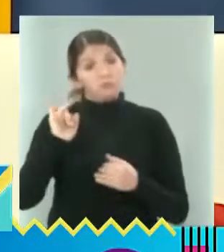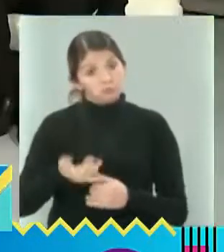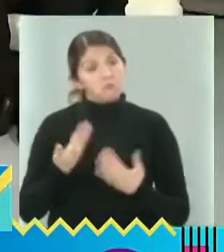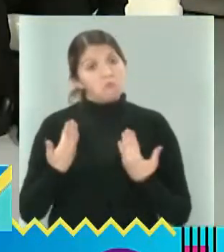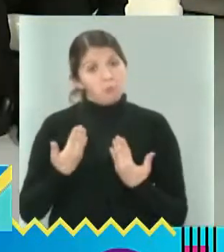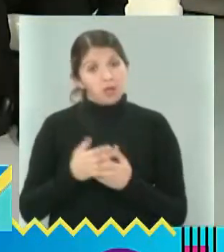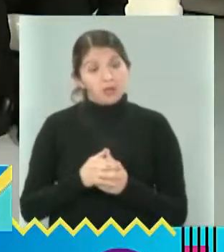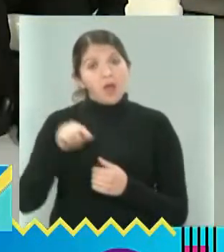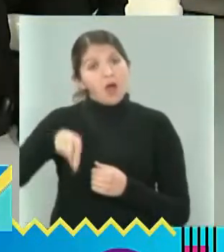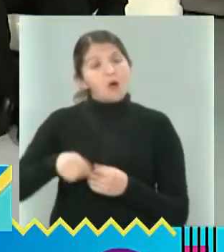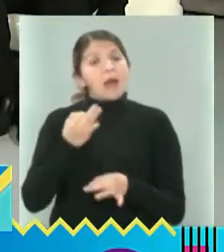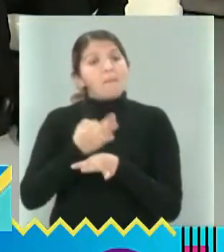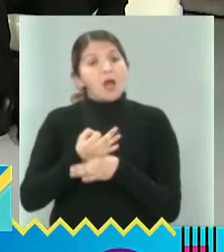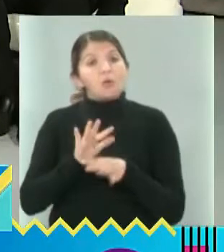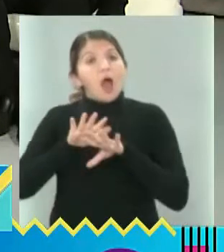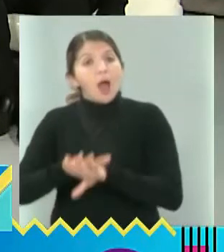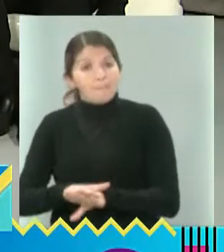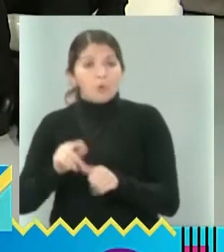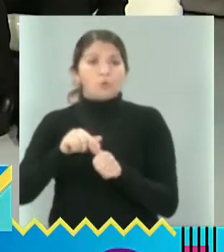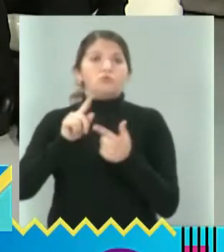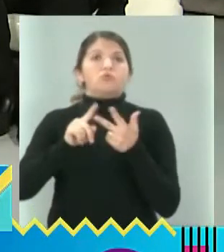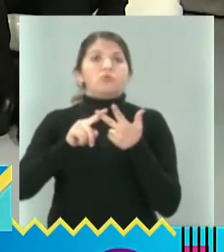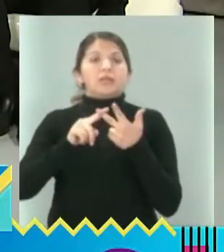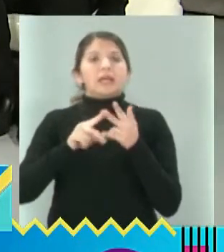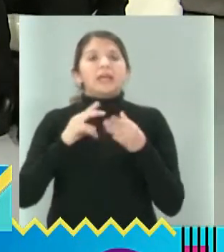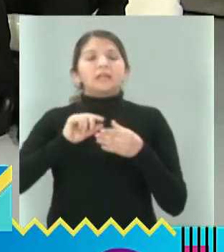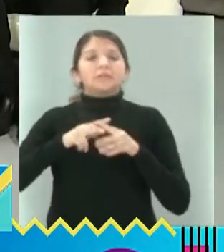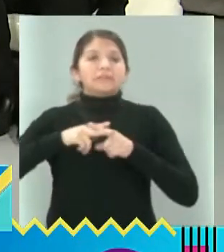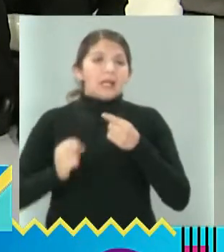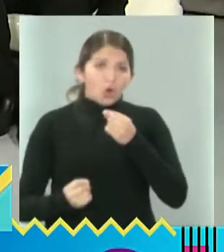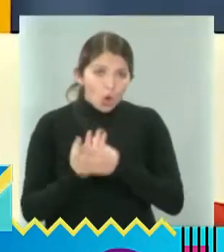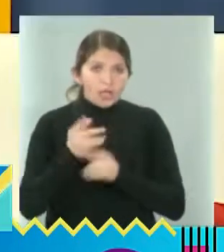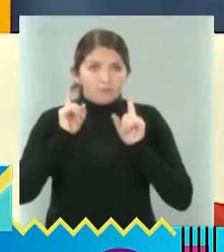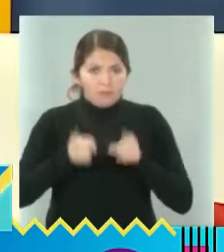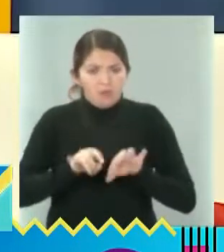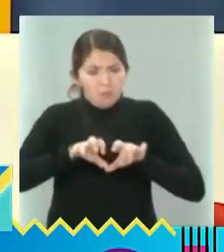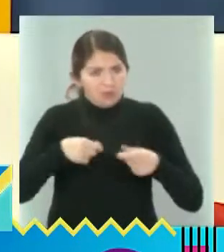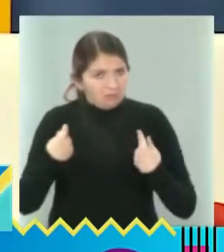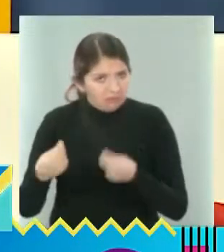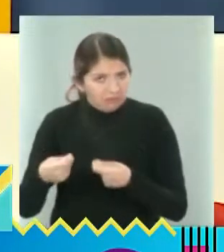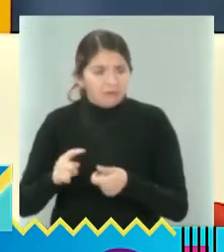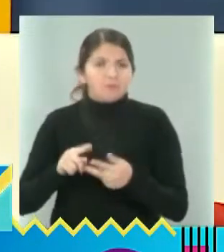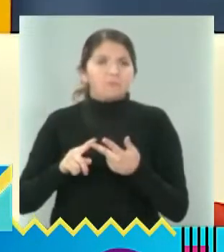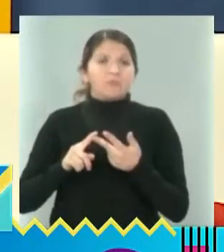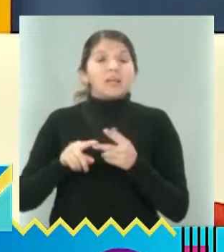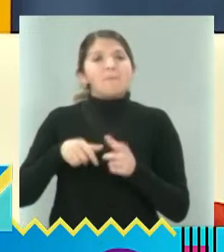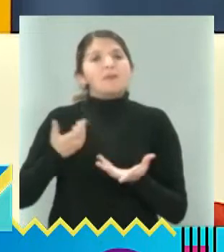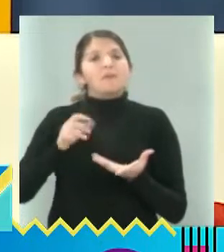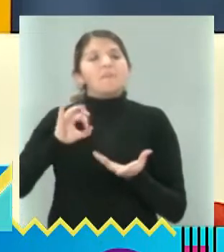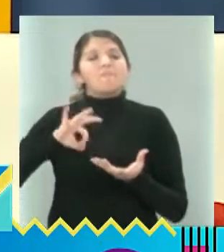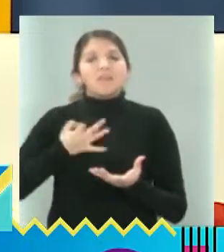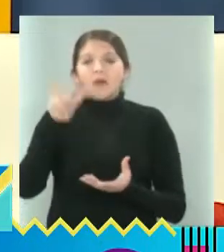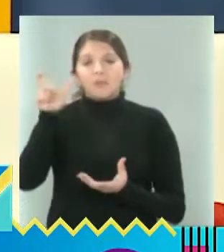ahora tienen docente de apoyo. Claro. La tecnología ha aumentado, mejorado la calidad de vida de las personas con